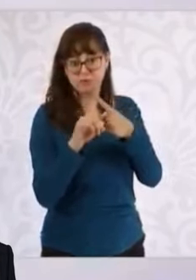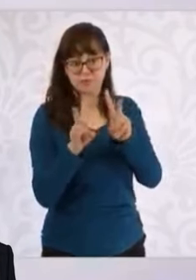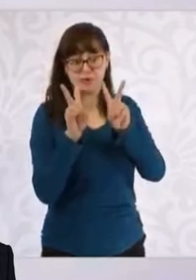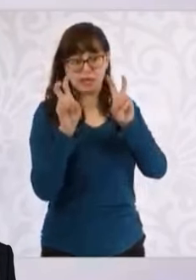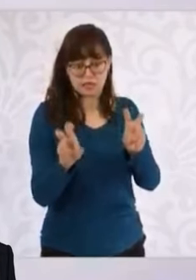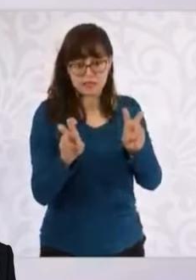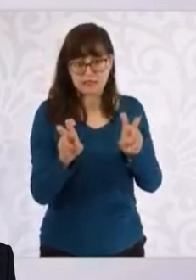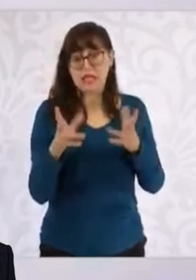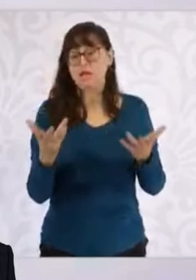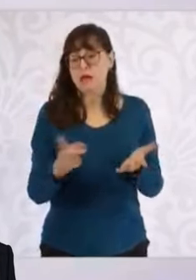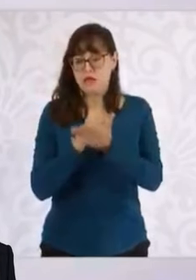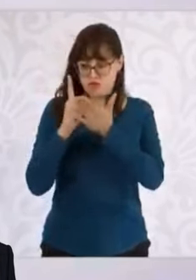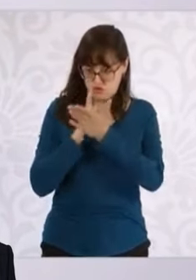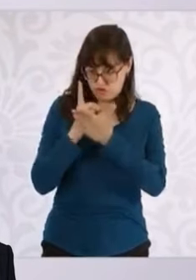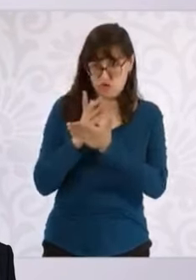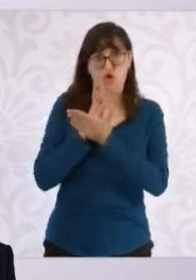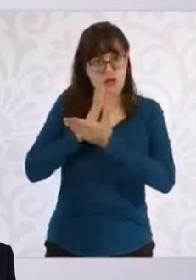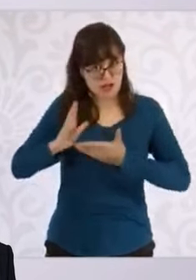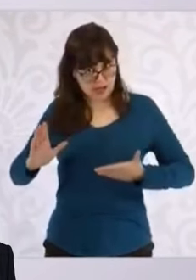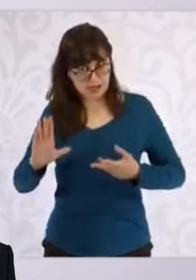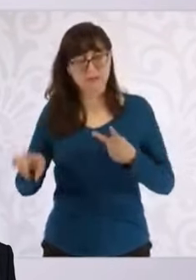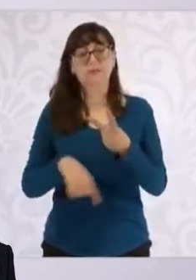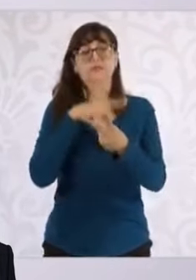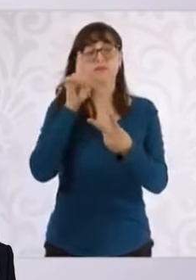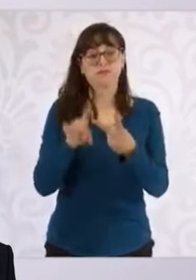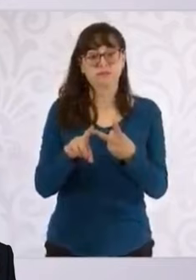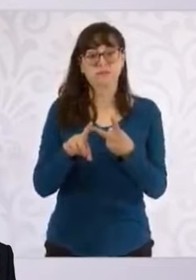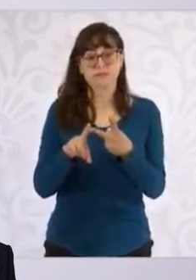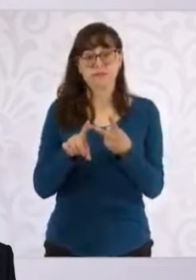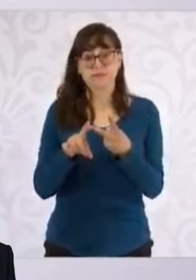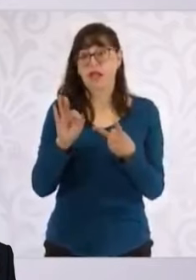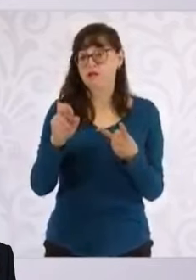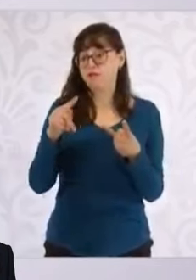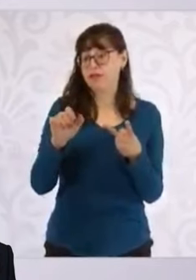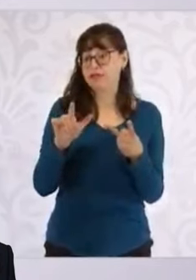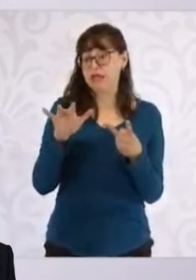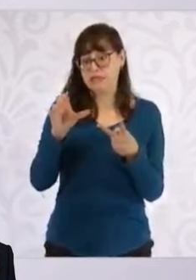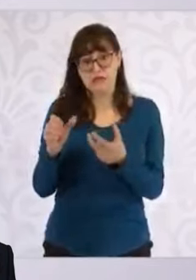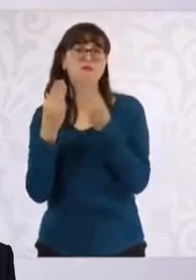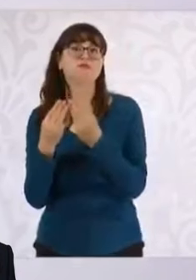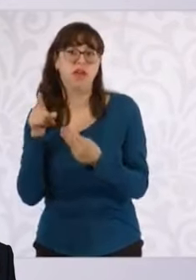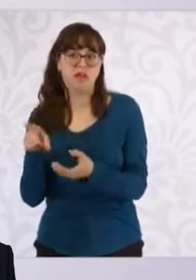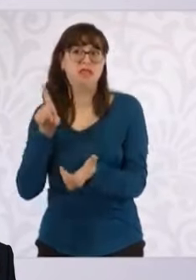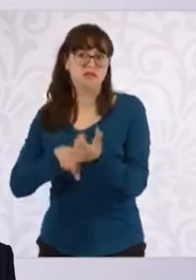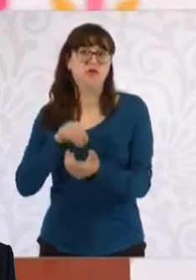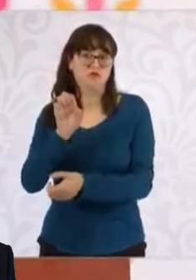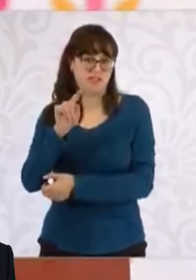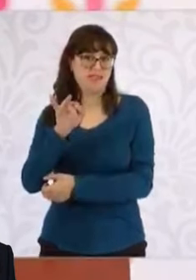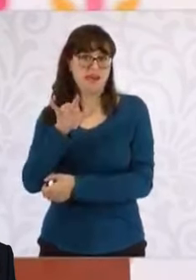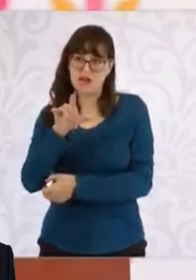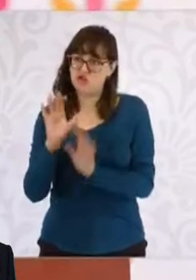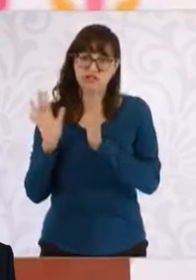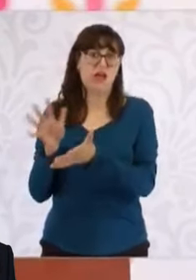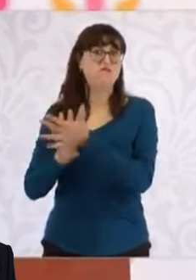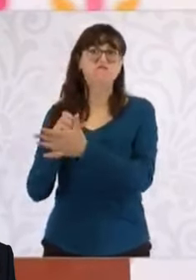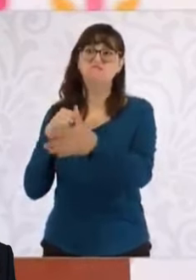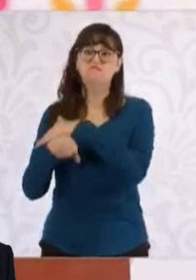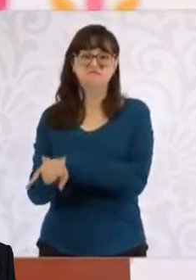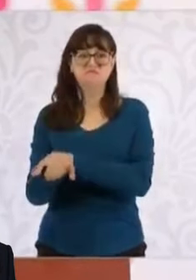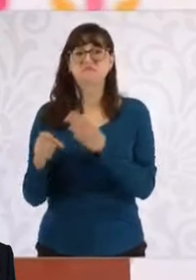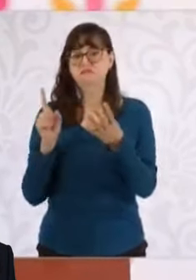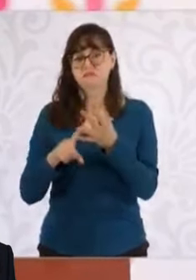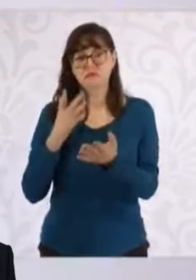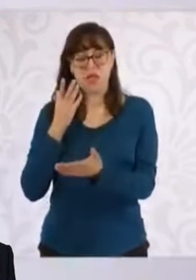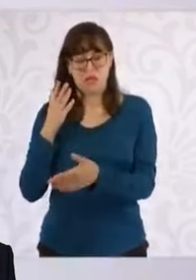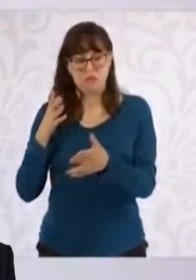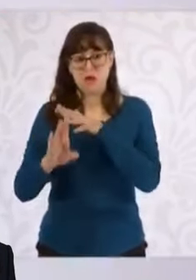del combate al narcotráfico e de evitar que llegue fentanilo a los Estados Unidos eh Y también en términos de la migración Entonces